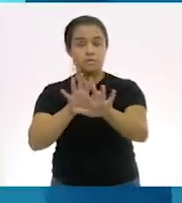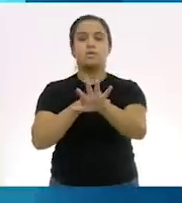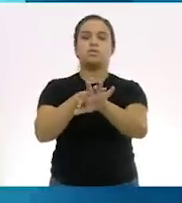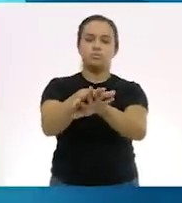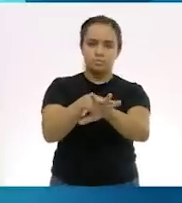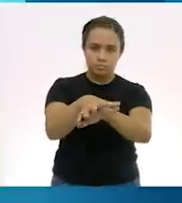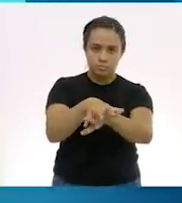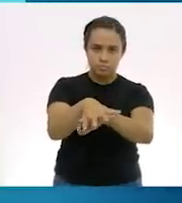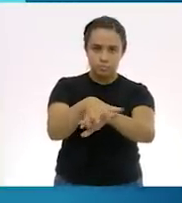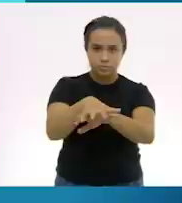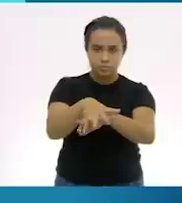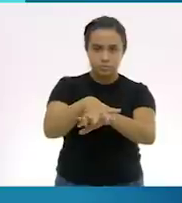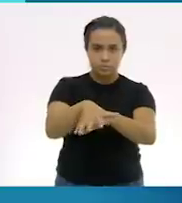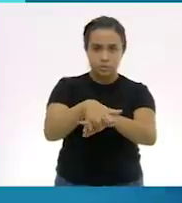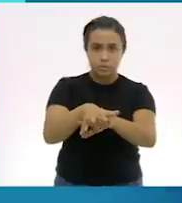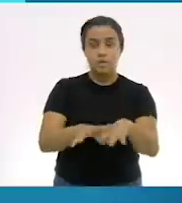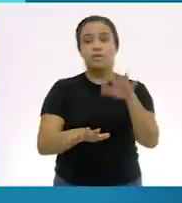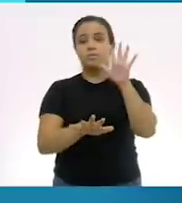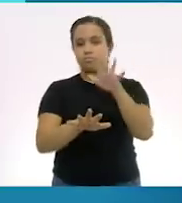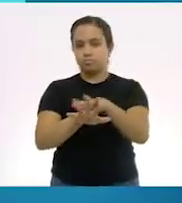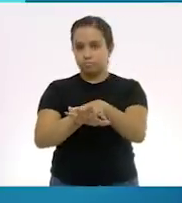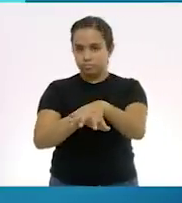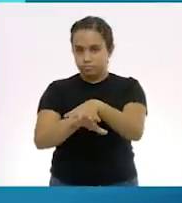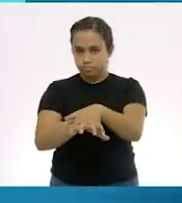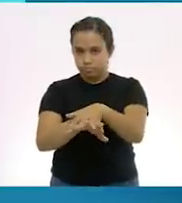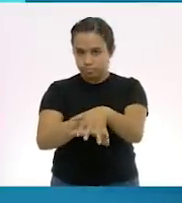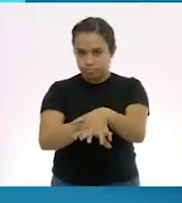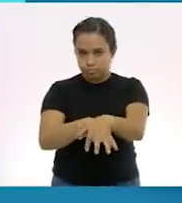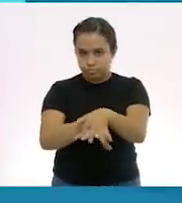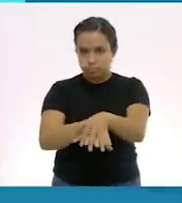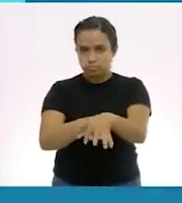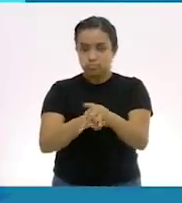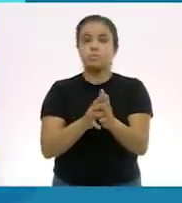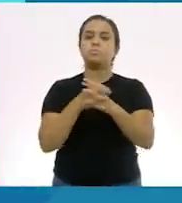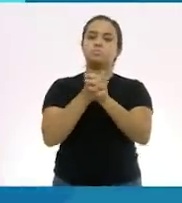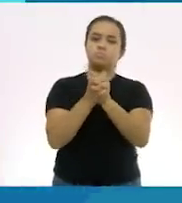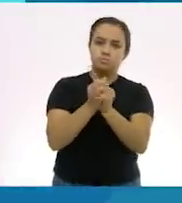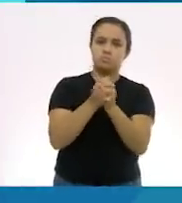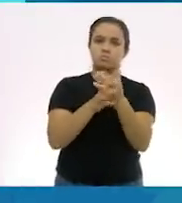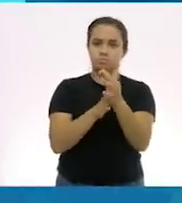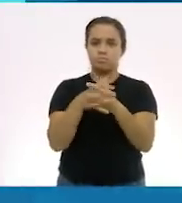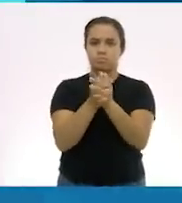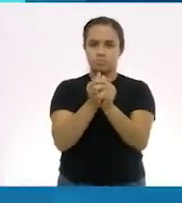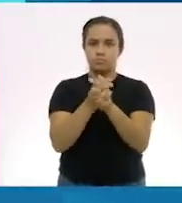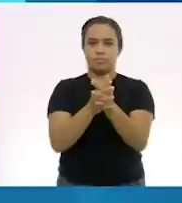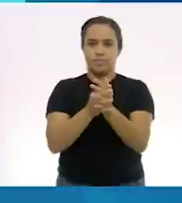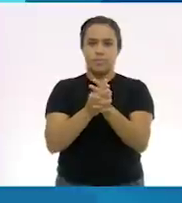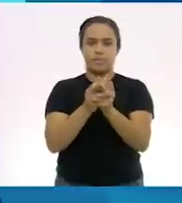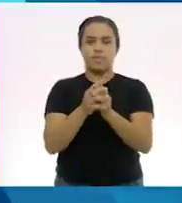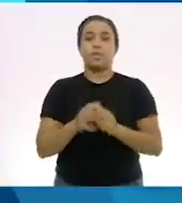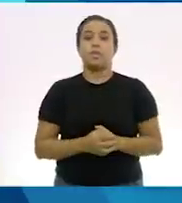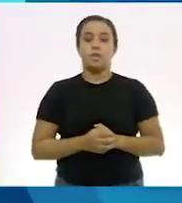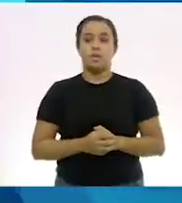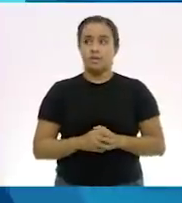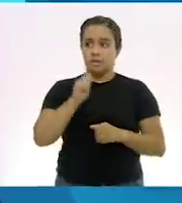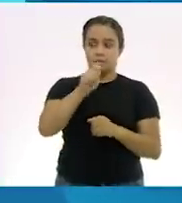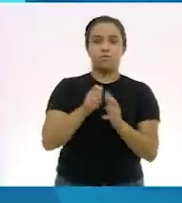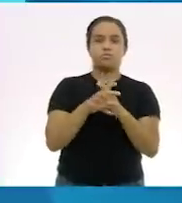¡Atención! ¡Atención! A continuación, información importante. Lavarnos las manos varias veces al día